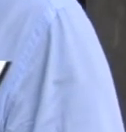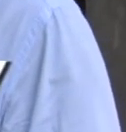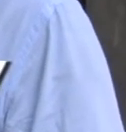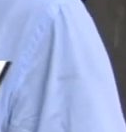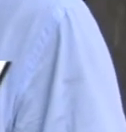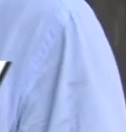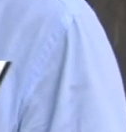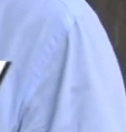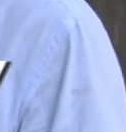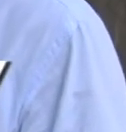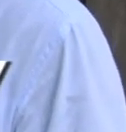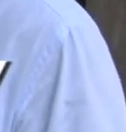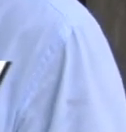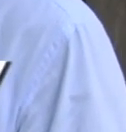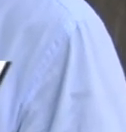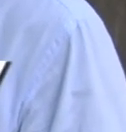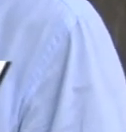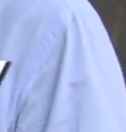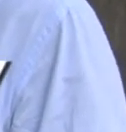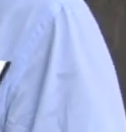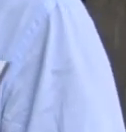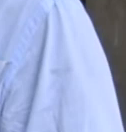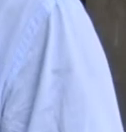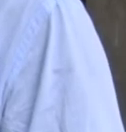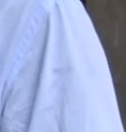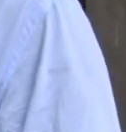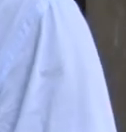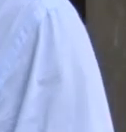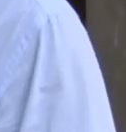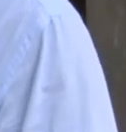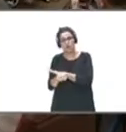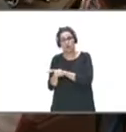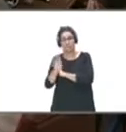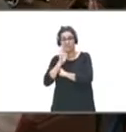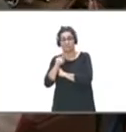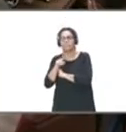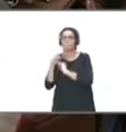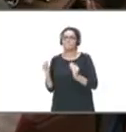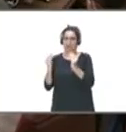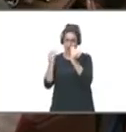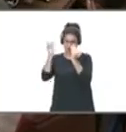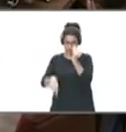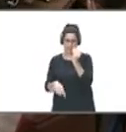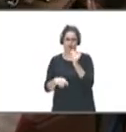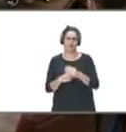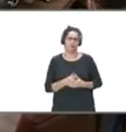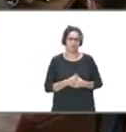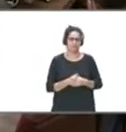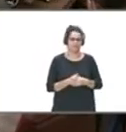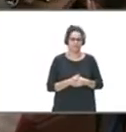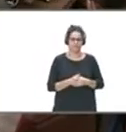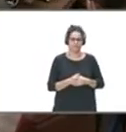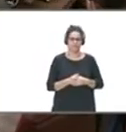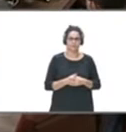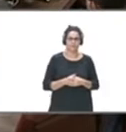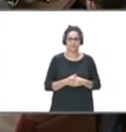que algunas formaciones políticas pretendan que el sistema electoral canal y se modifique en madrid hoy en la tercera jornada de debate los distintos grupos